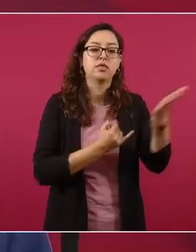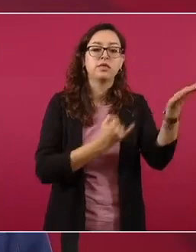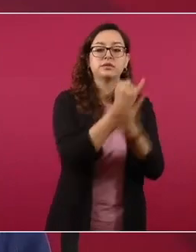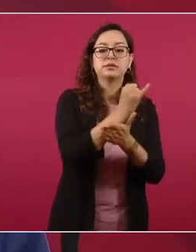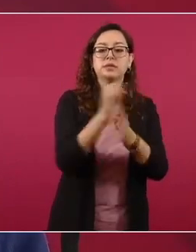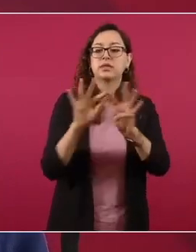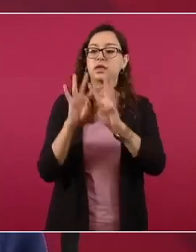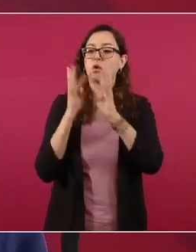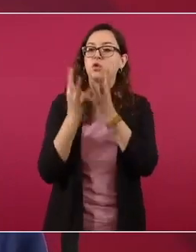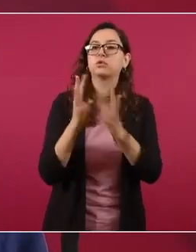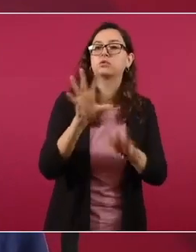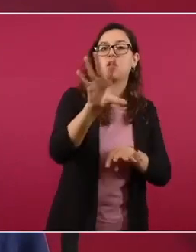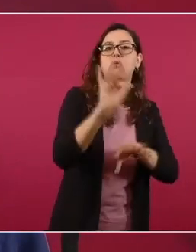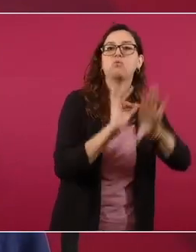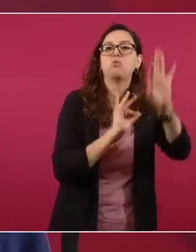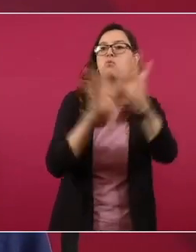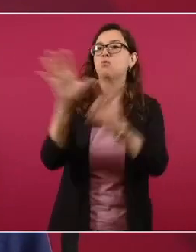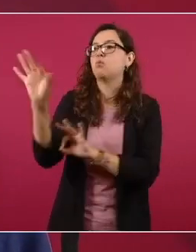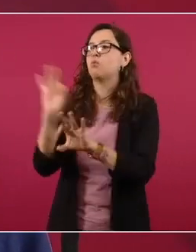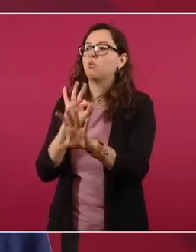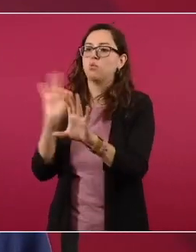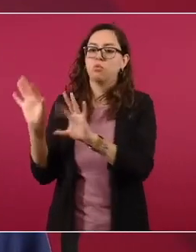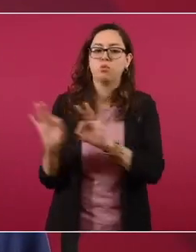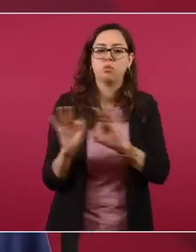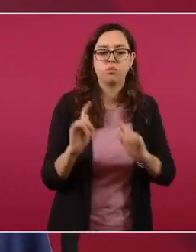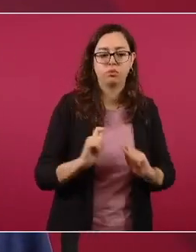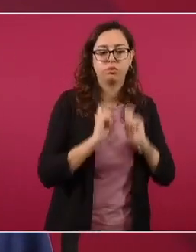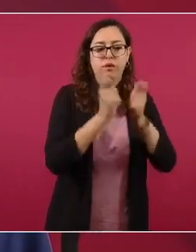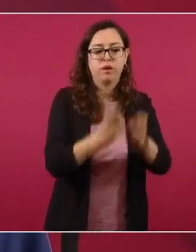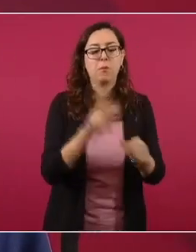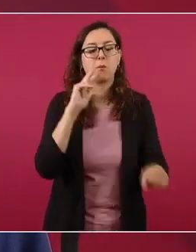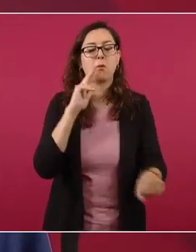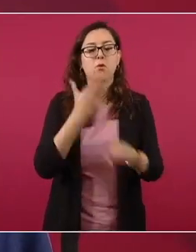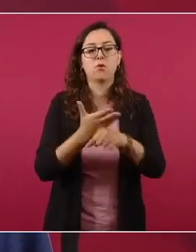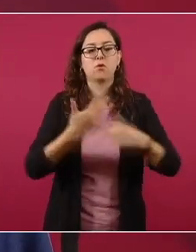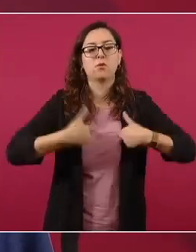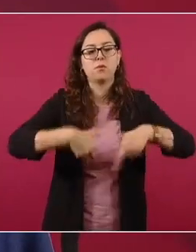a los consejeros del INE,